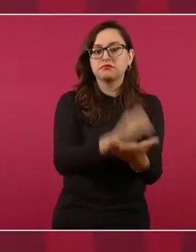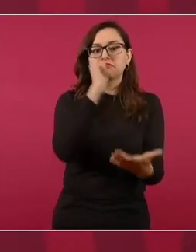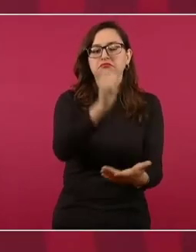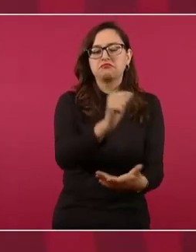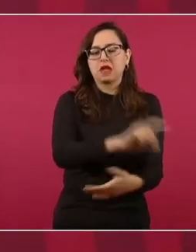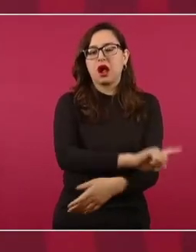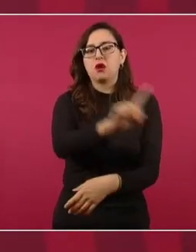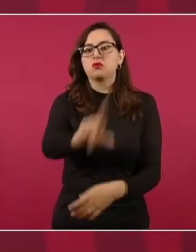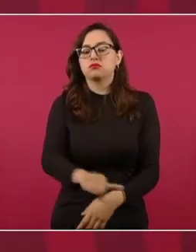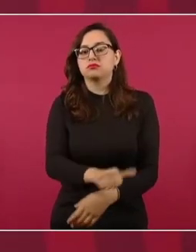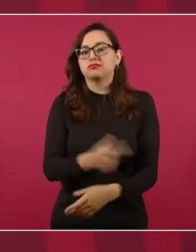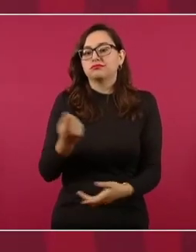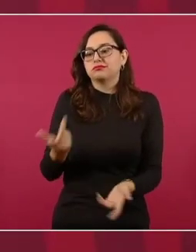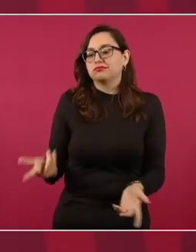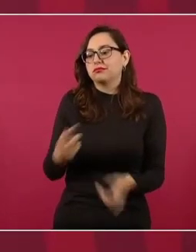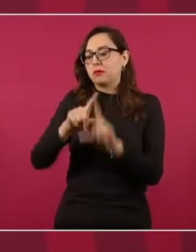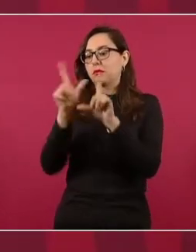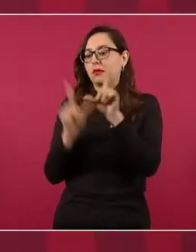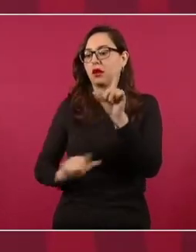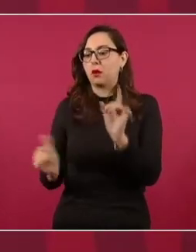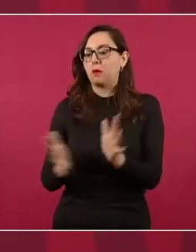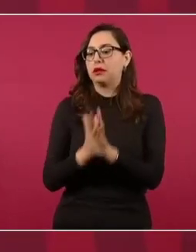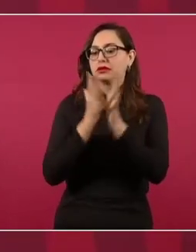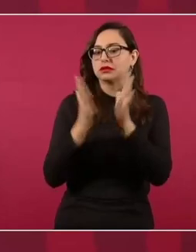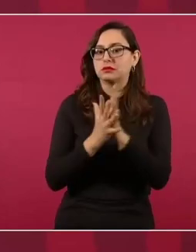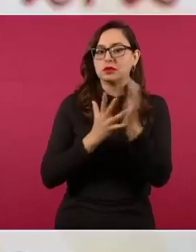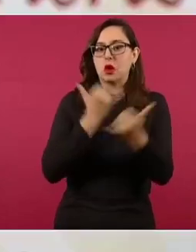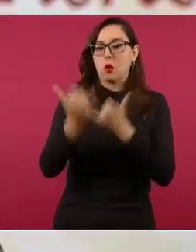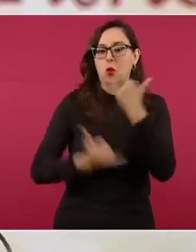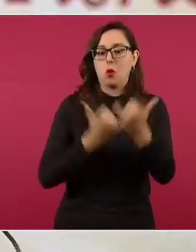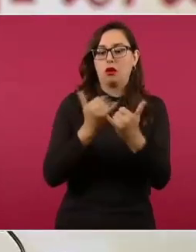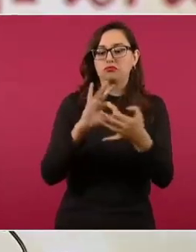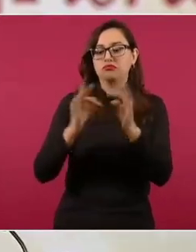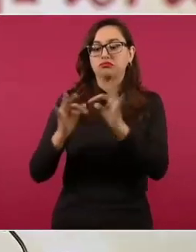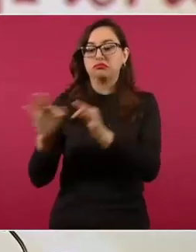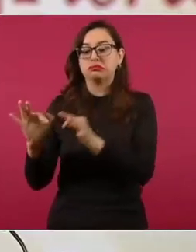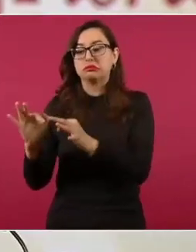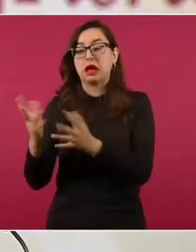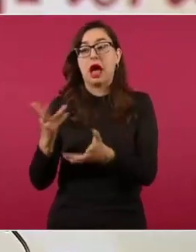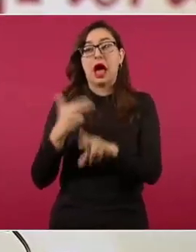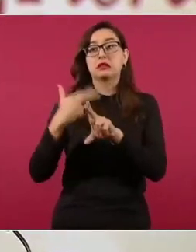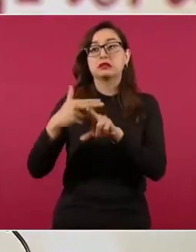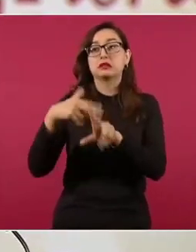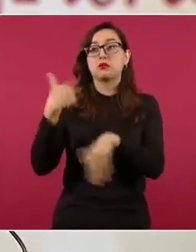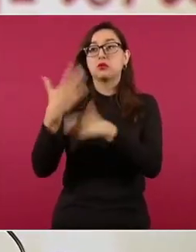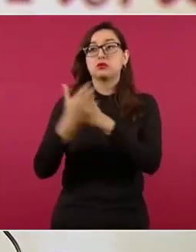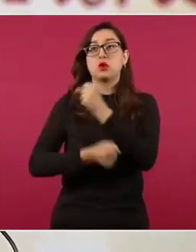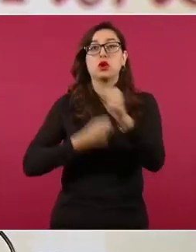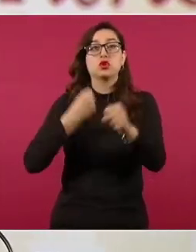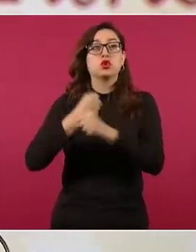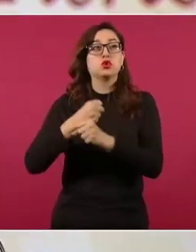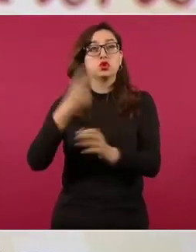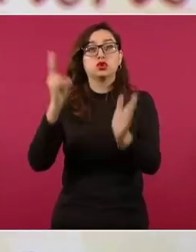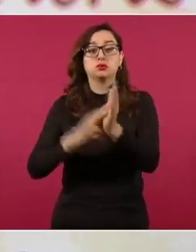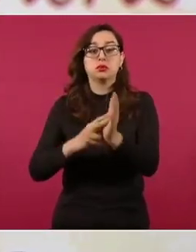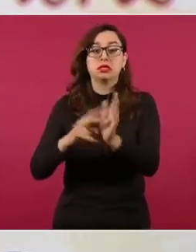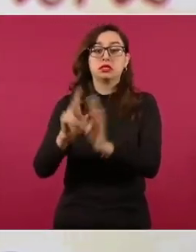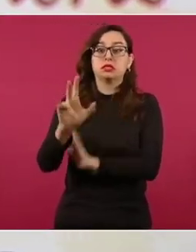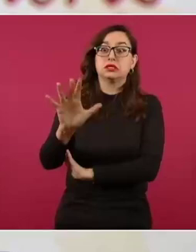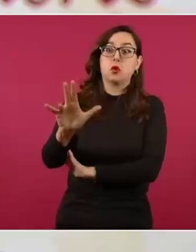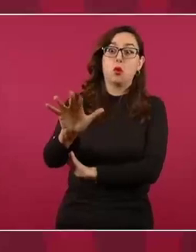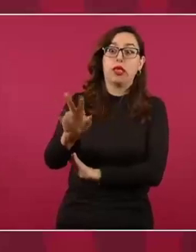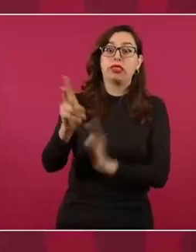entonces ya la próxima vez que se revise, pues ya estás hablando de 2050, 2060, y pues probablemente ya no nos va a tocar a nosotros discutir